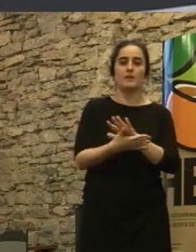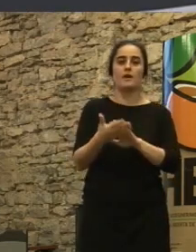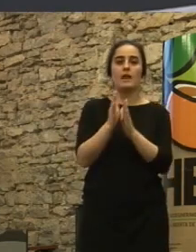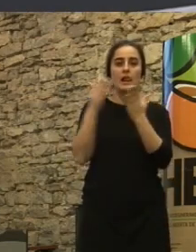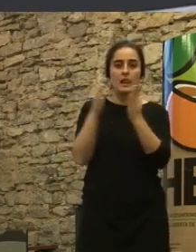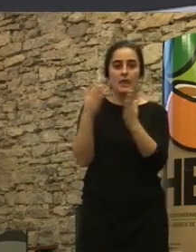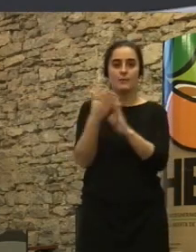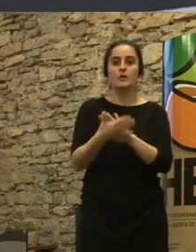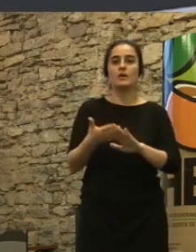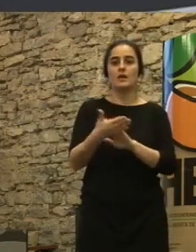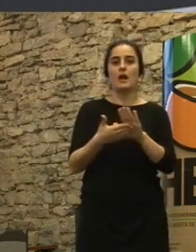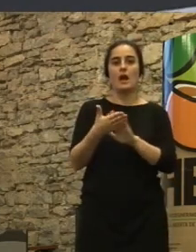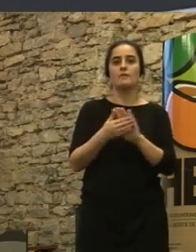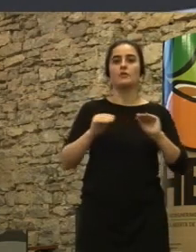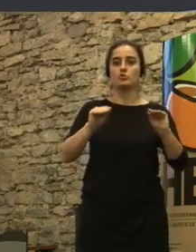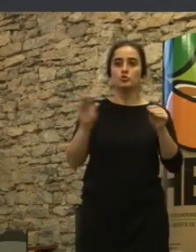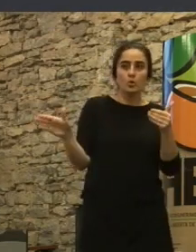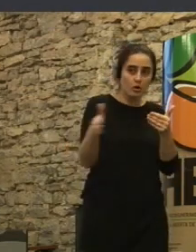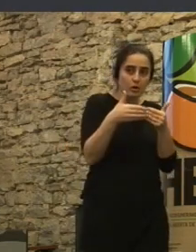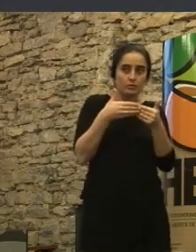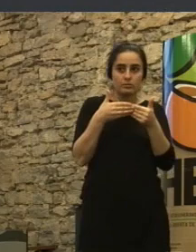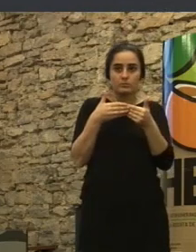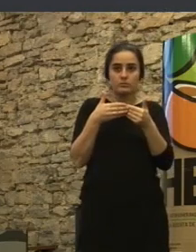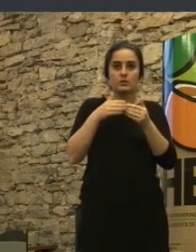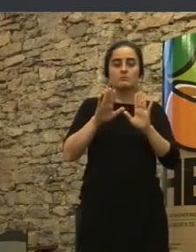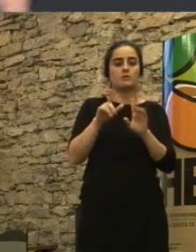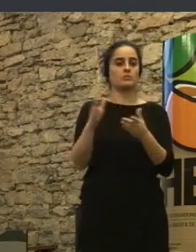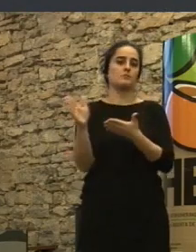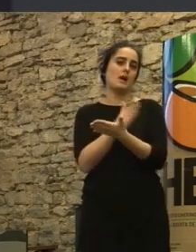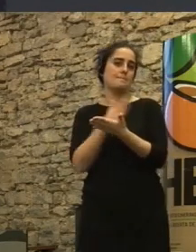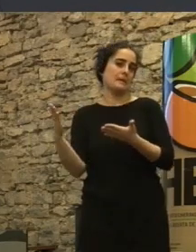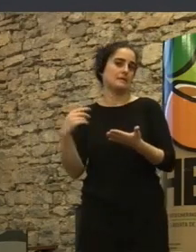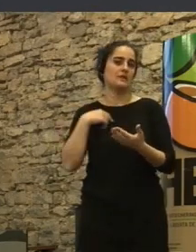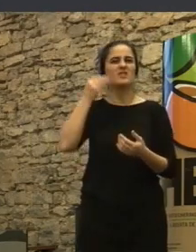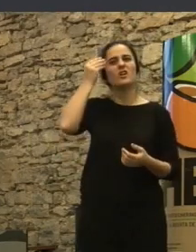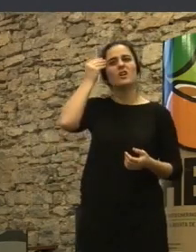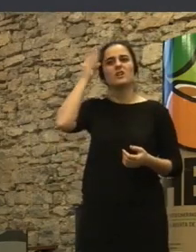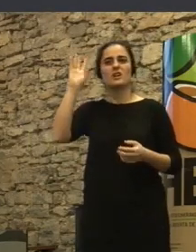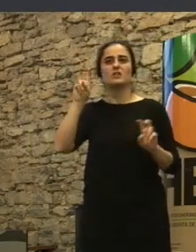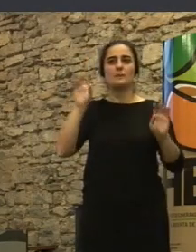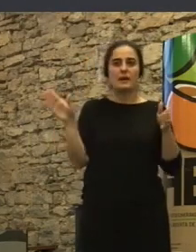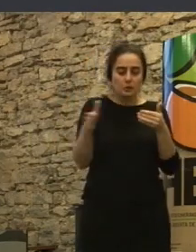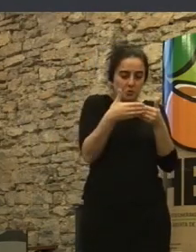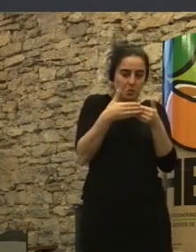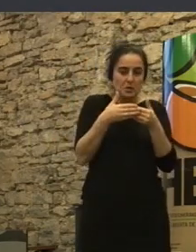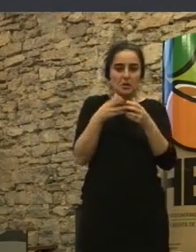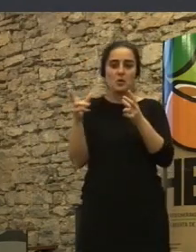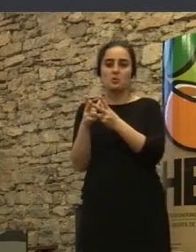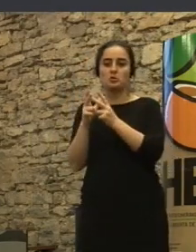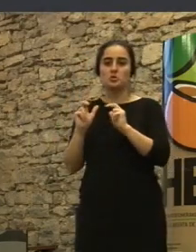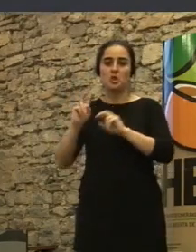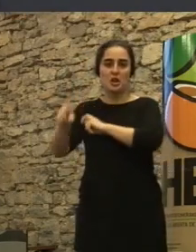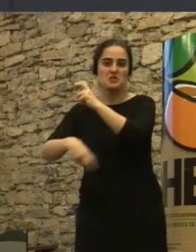de su introversión, pero esto es aparte. No, yo no creo que la introversión tenga nada que ver con la innovación social.